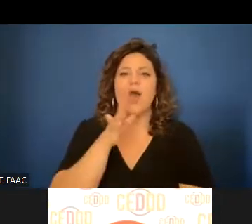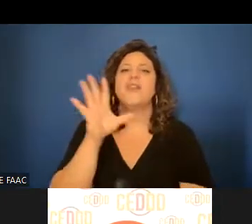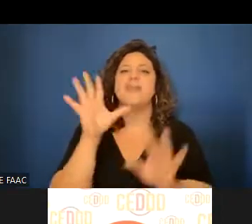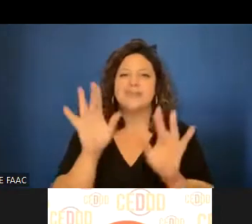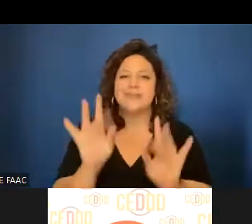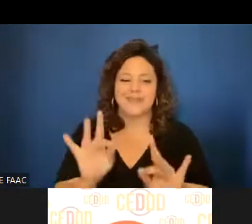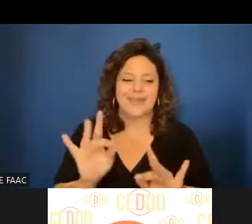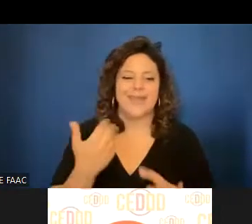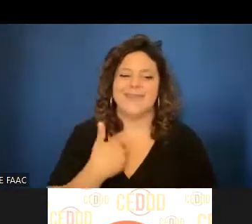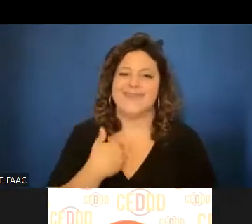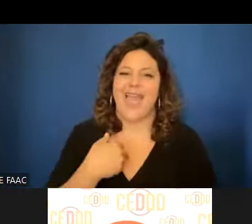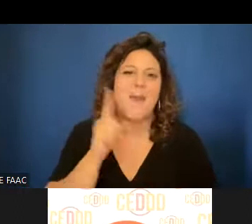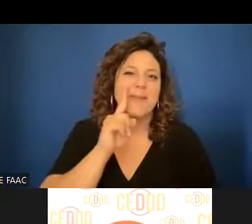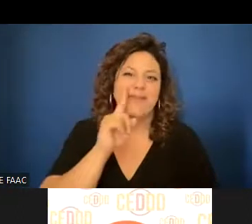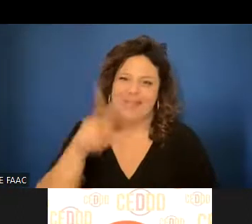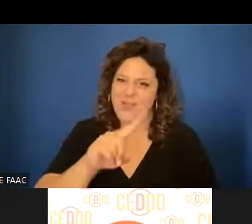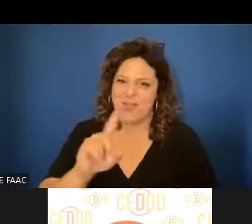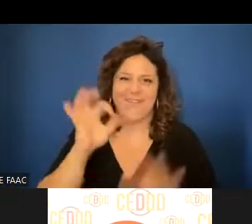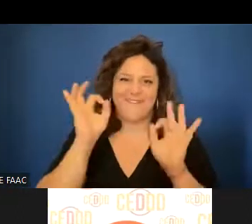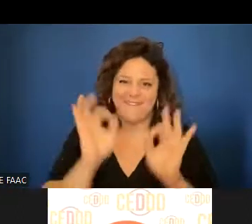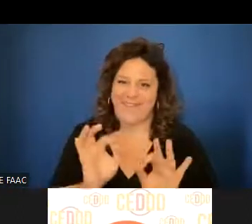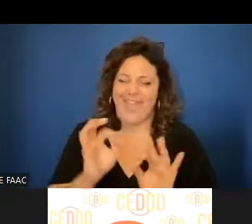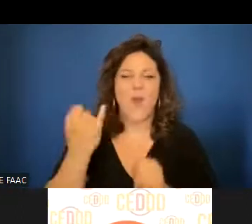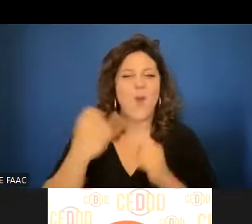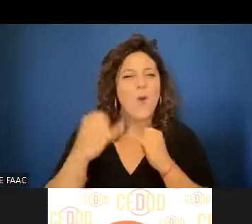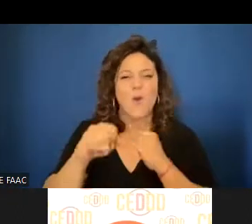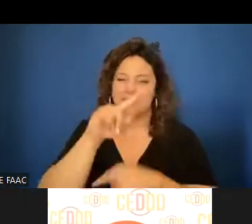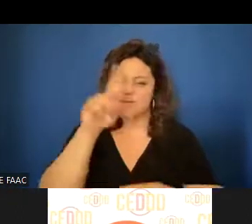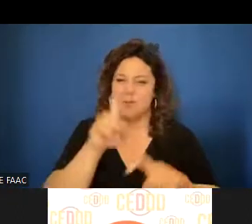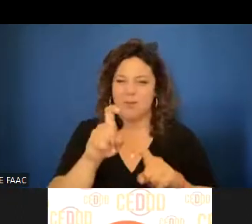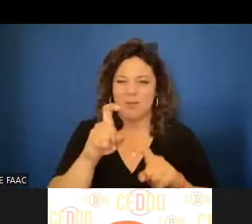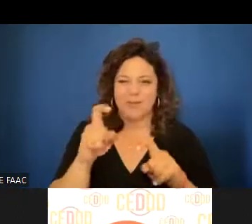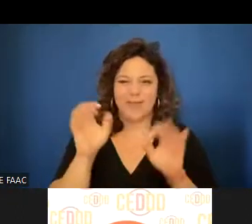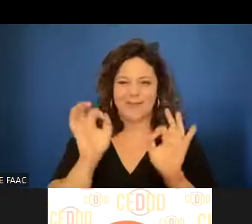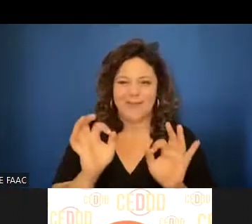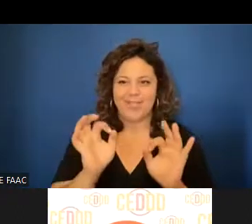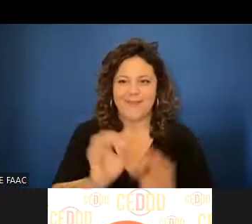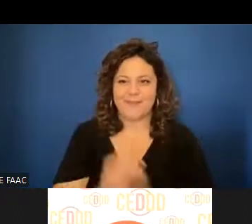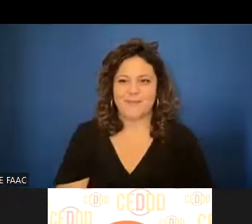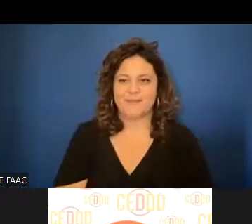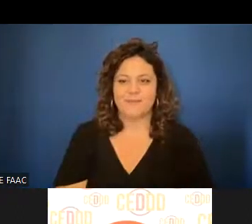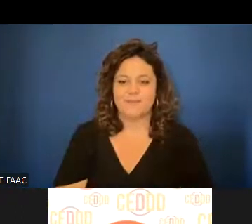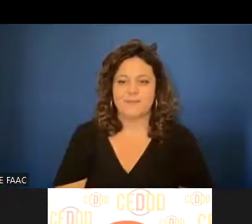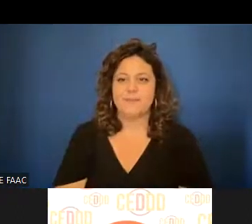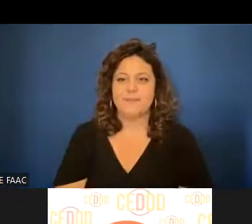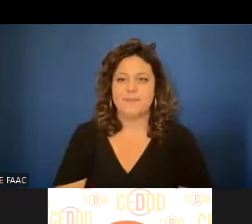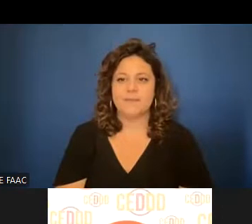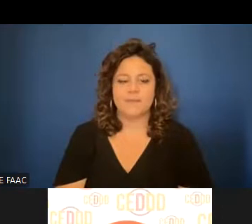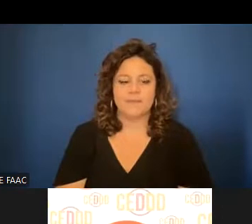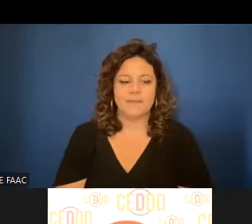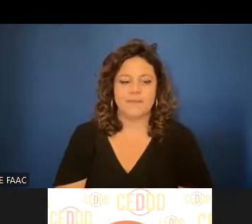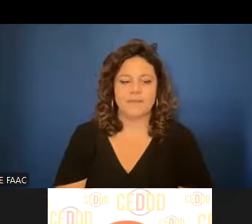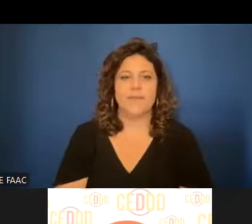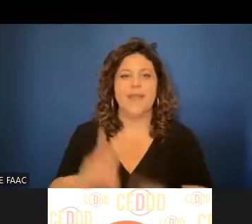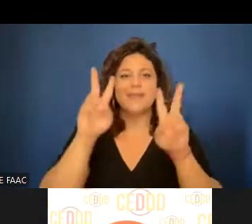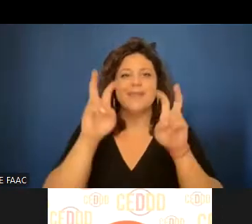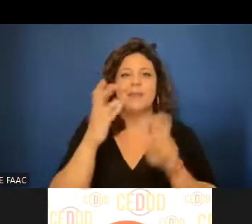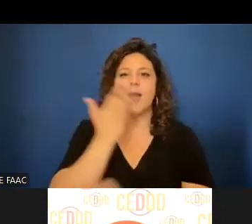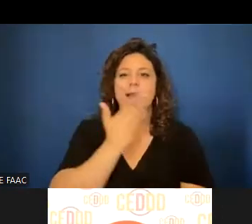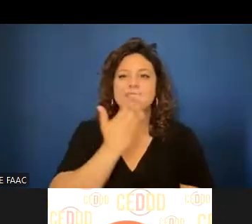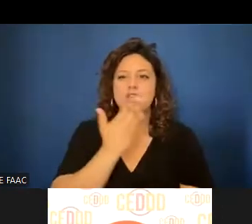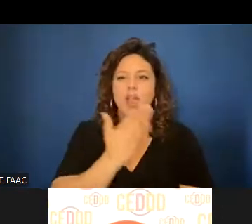pocos minutitos, así que si no os importa, disparo un par de ellas más. Mira, una nos viene por el chat de una